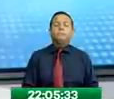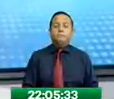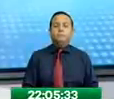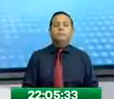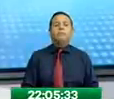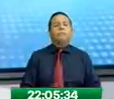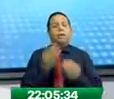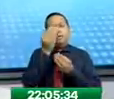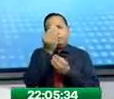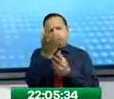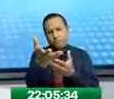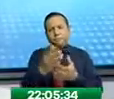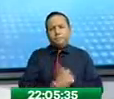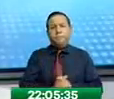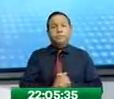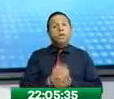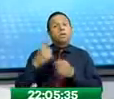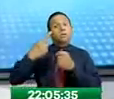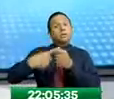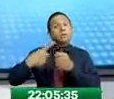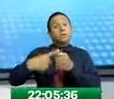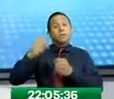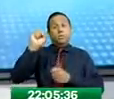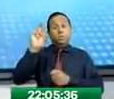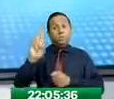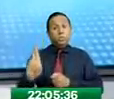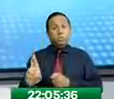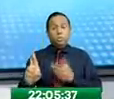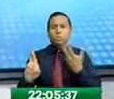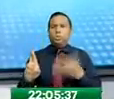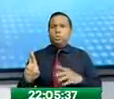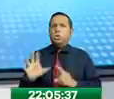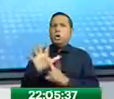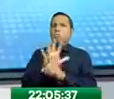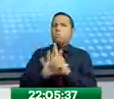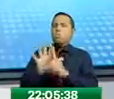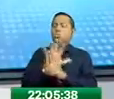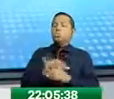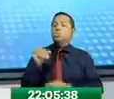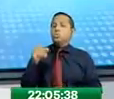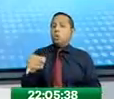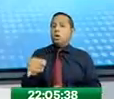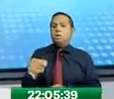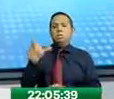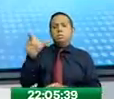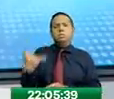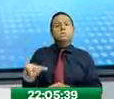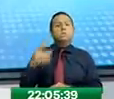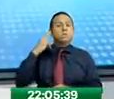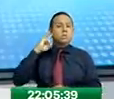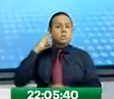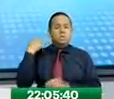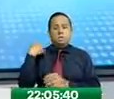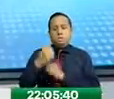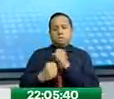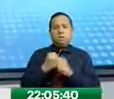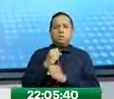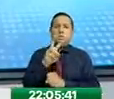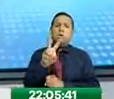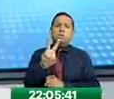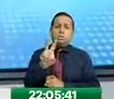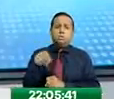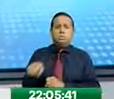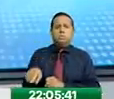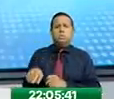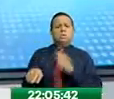También queremos contarles que en el sur de Quito se reportó un presunto delito de abuso sexual en contra de una niña de 2 años de edad. El sospechoso es un